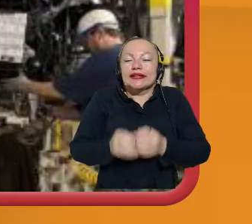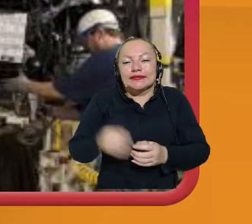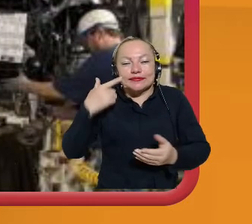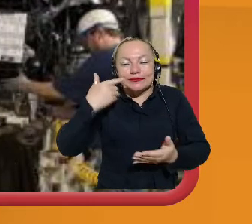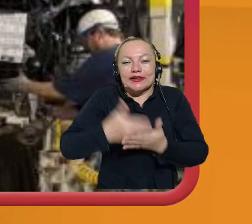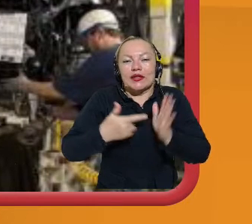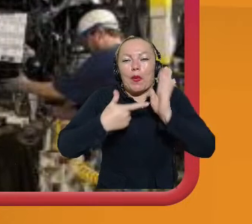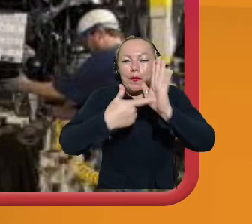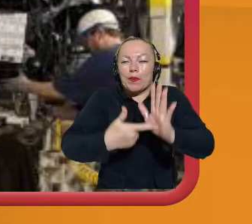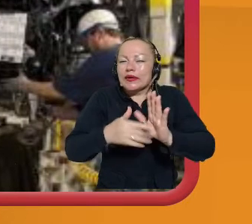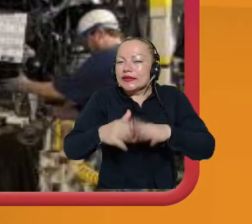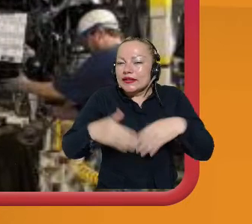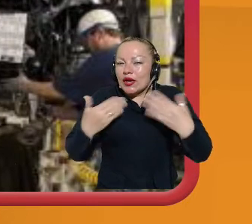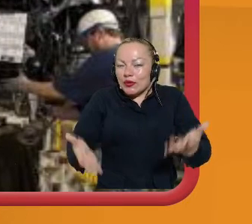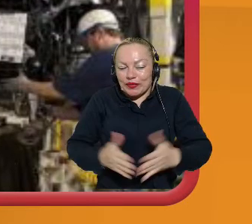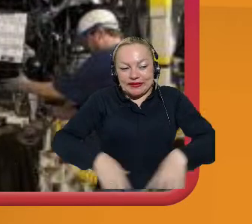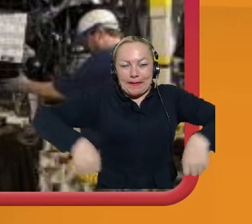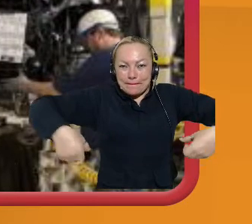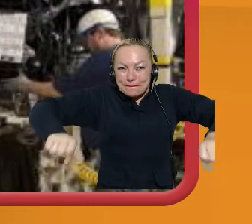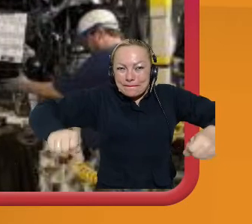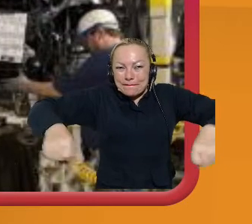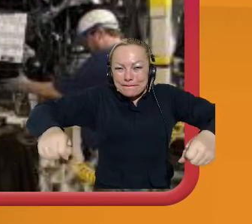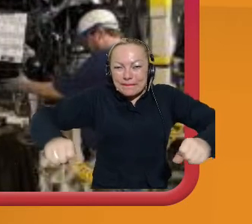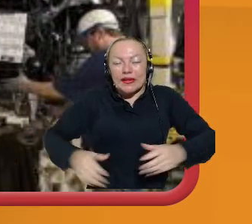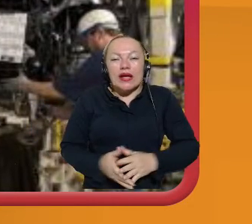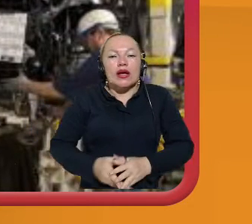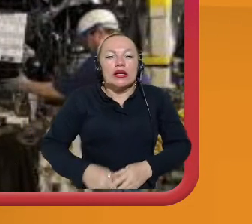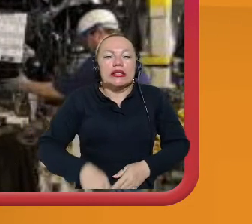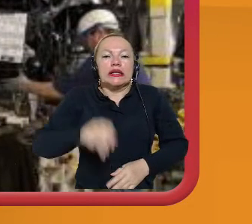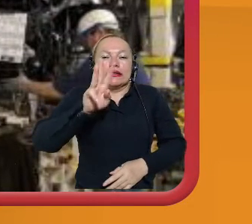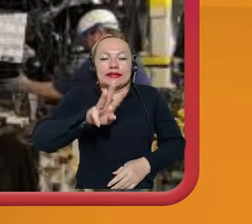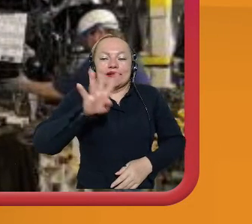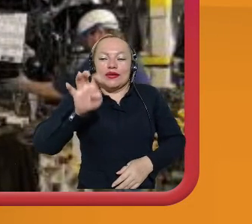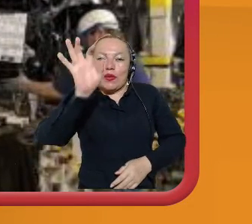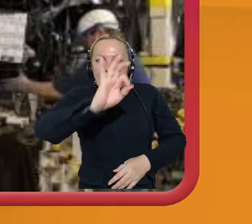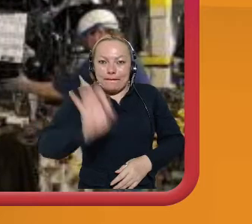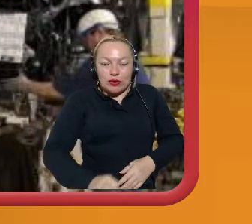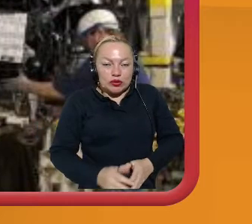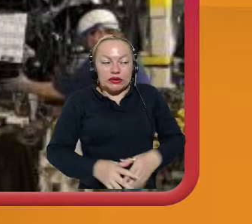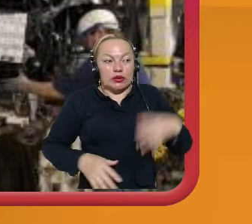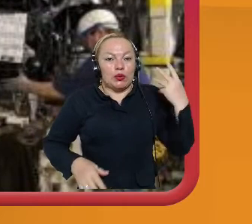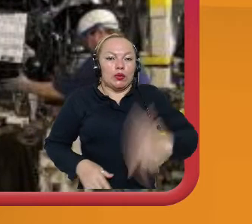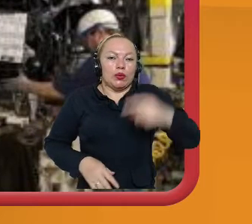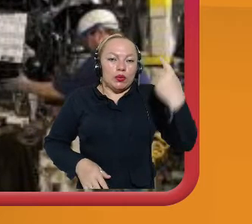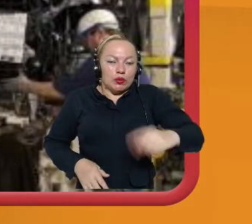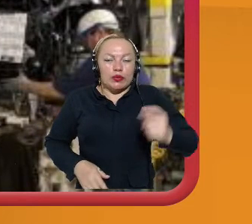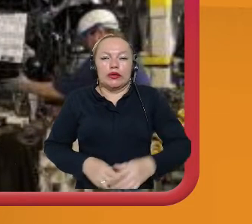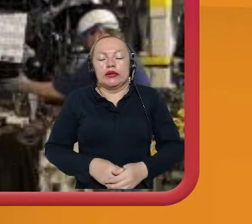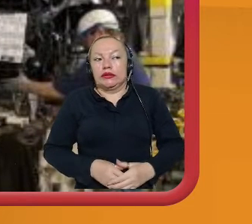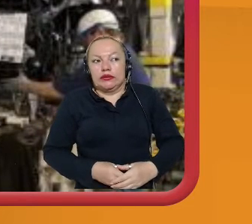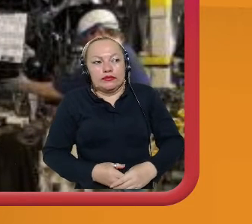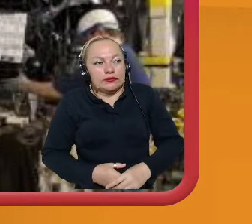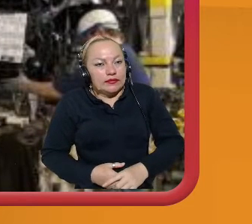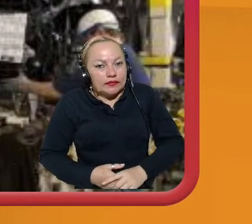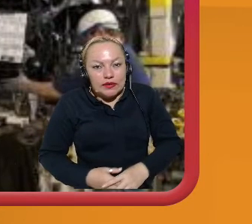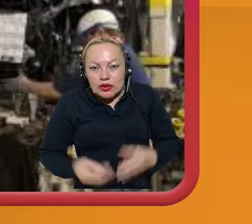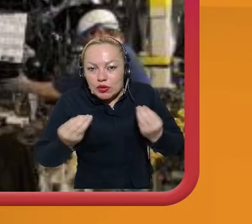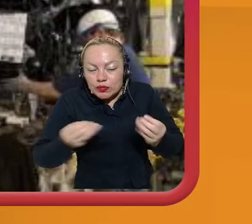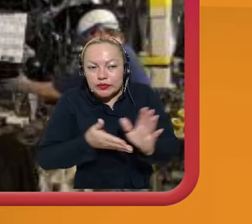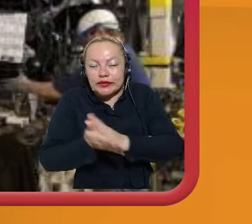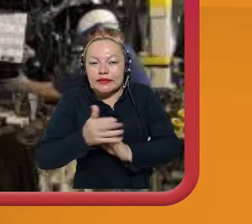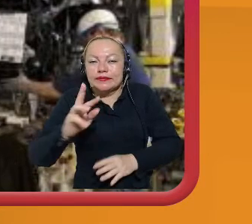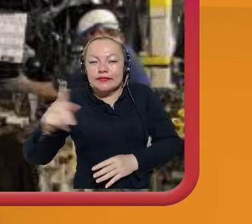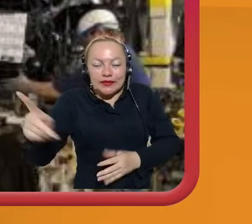muestran una caída en las motocicletas de un 39%, eso es altísimo, mucho. Eso es mucho. Además, las